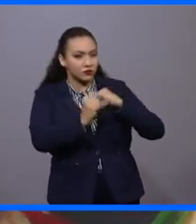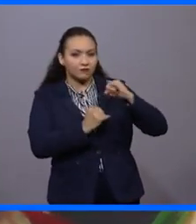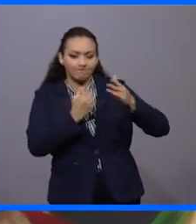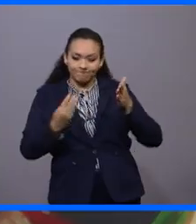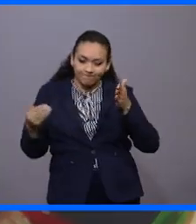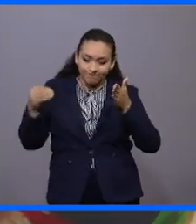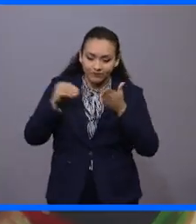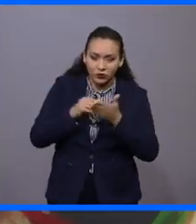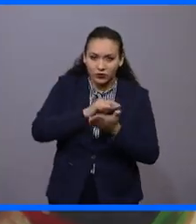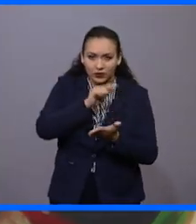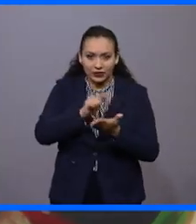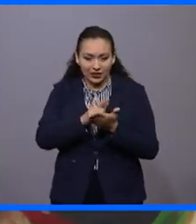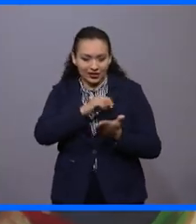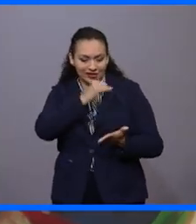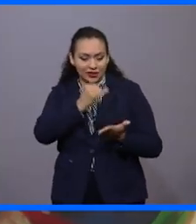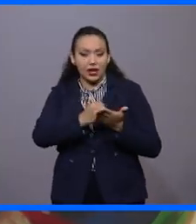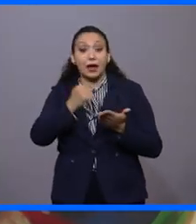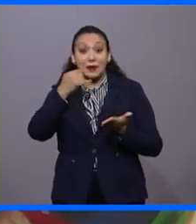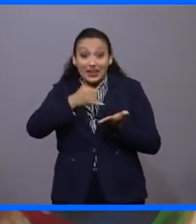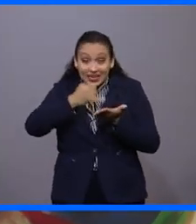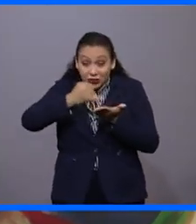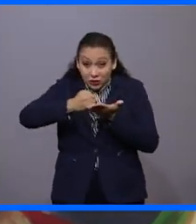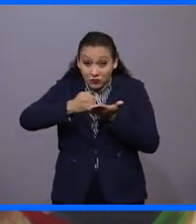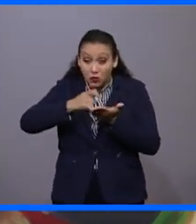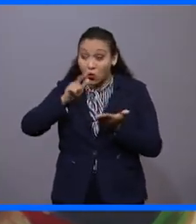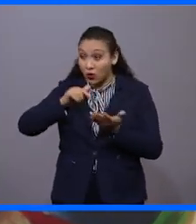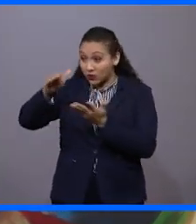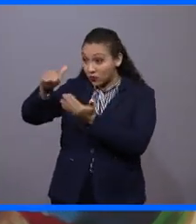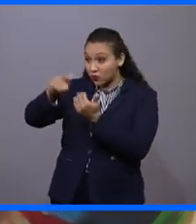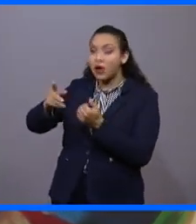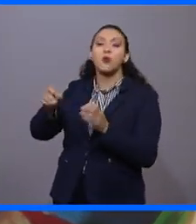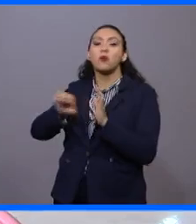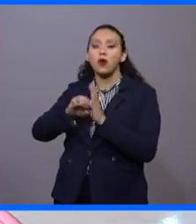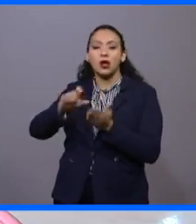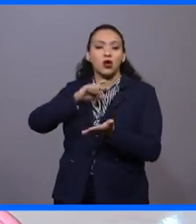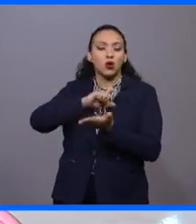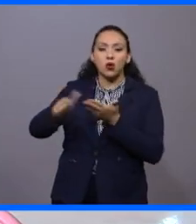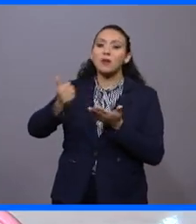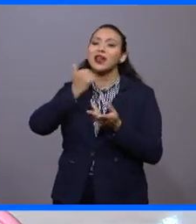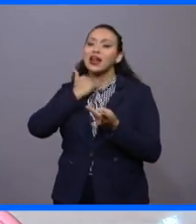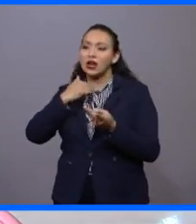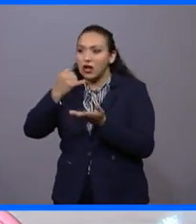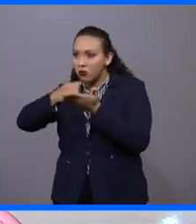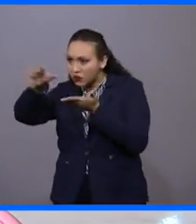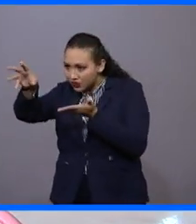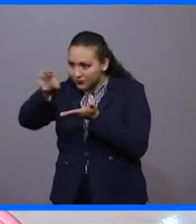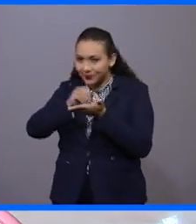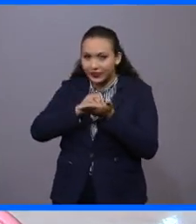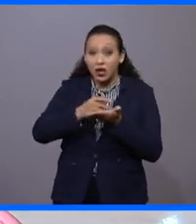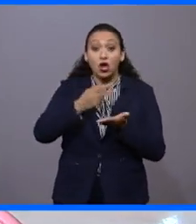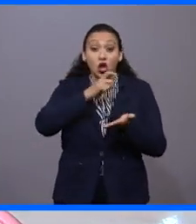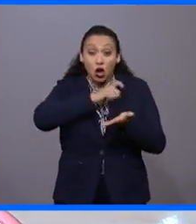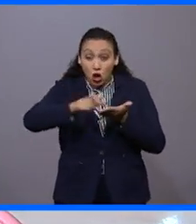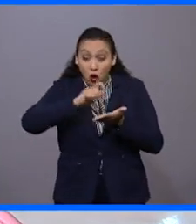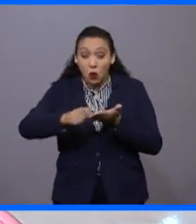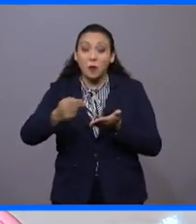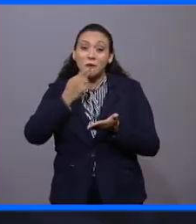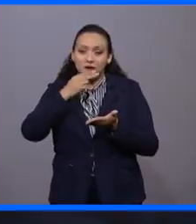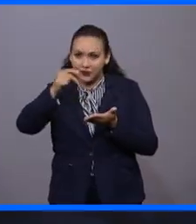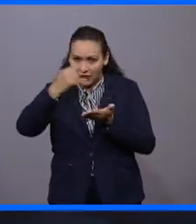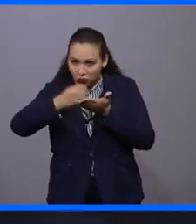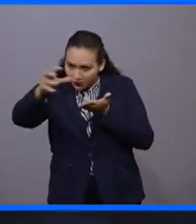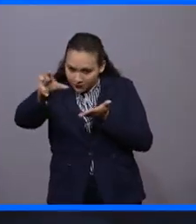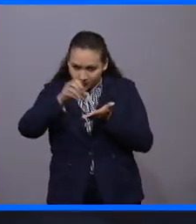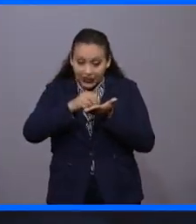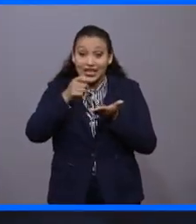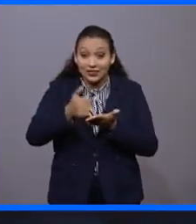poder asegurarnos que esos impuestos saludables nos van a dar generaciones sanas. Por su parte, el representante del Instituto Nacional